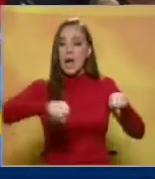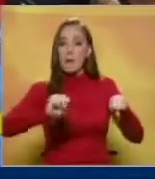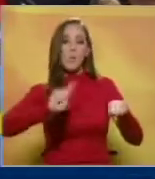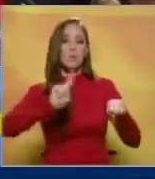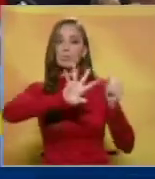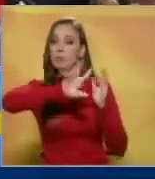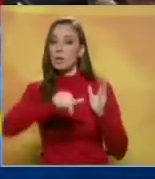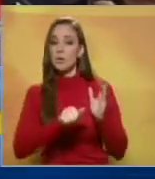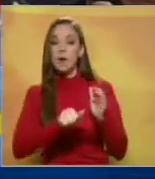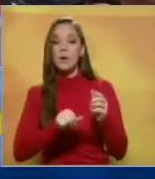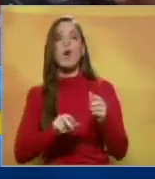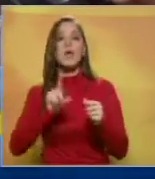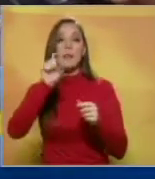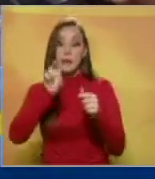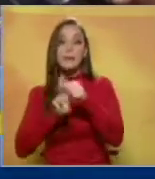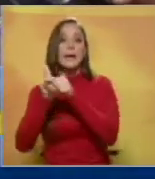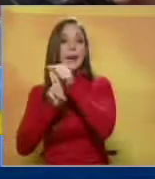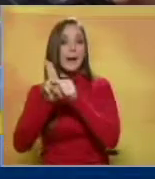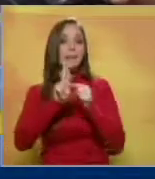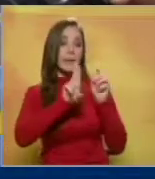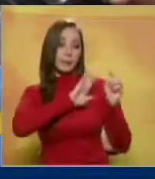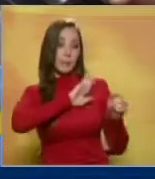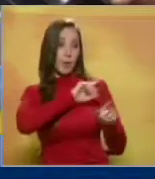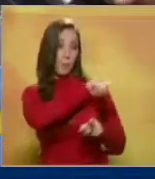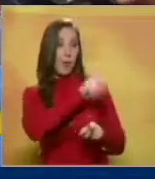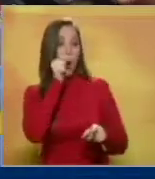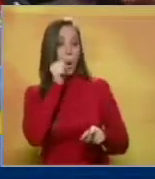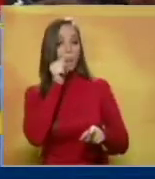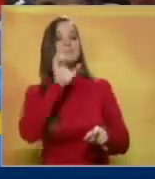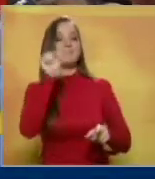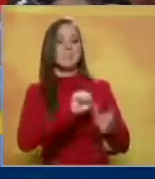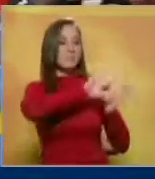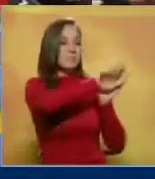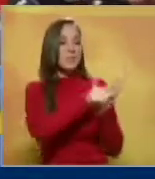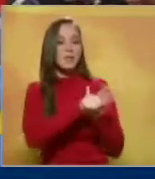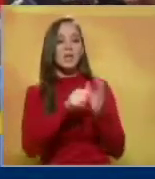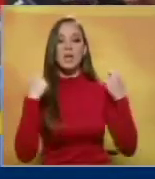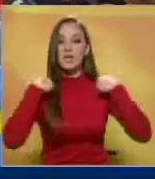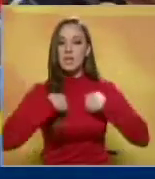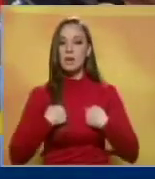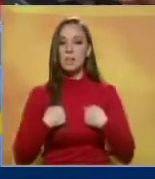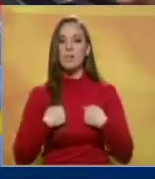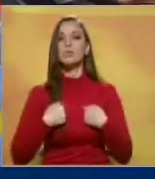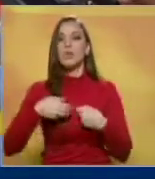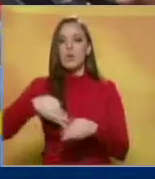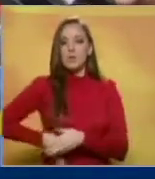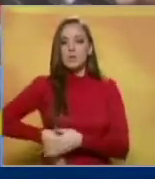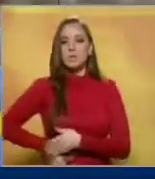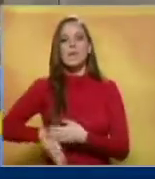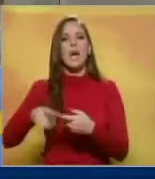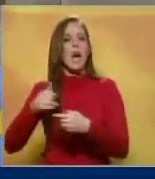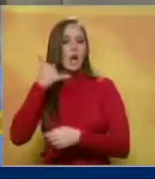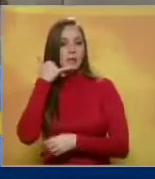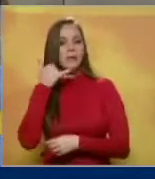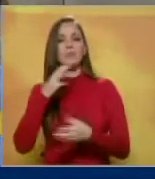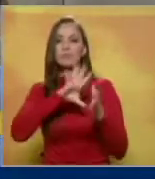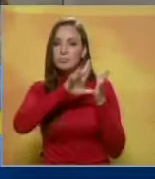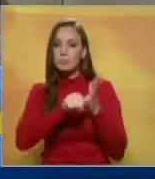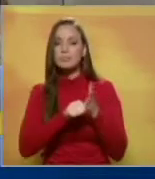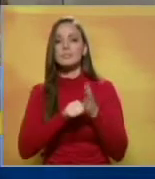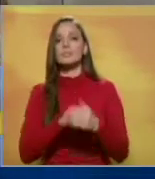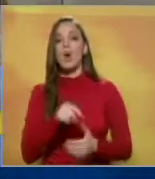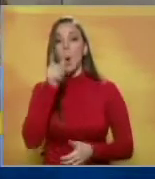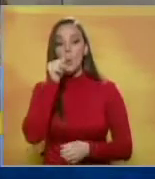quitaron el arma que él tenía su arma legal y el bolsón de tenía su teléfono y todas sus pertenencias la